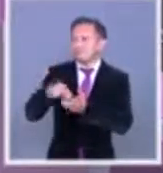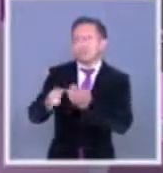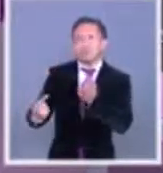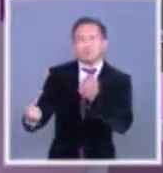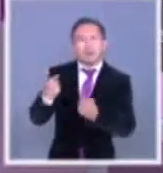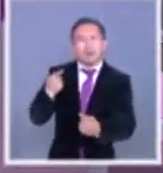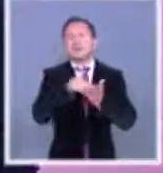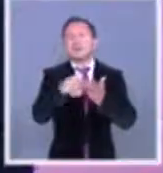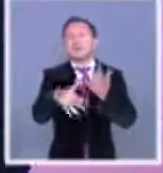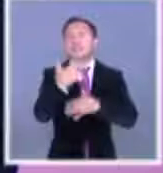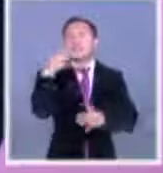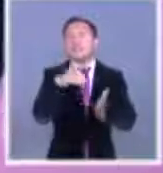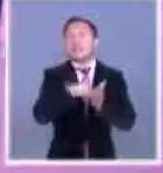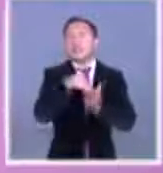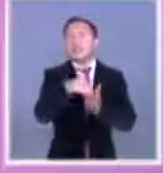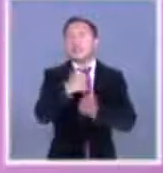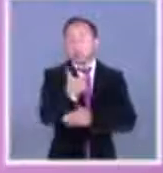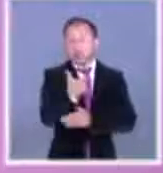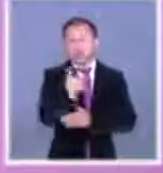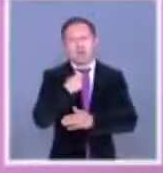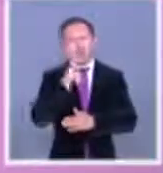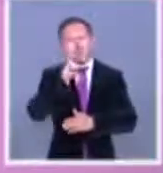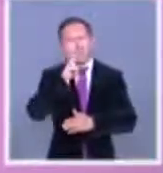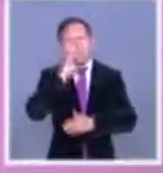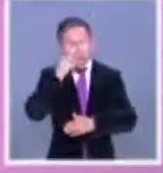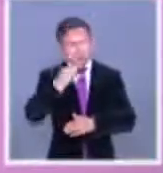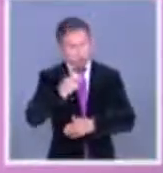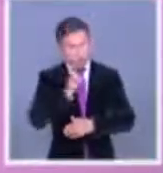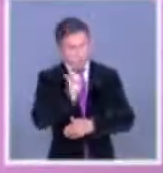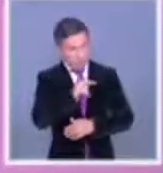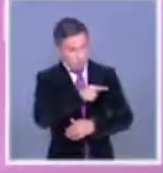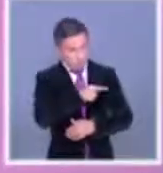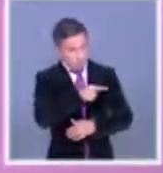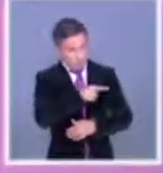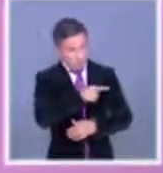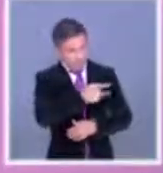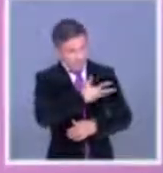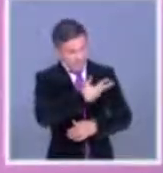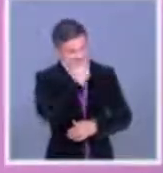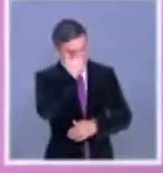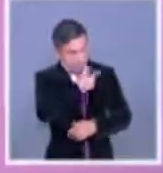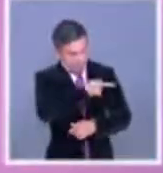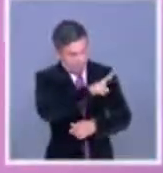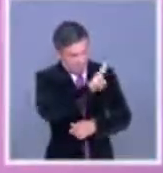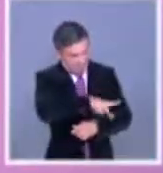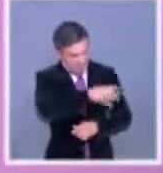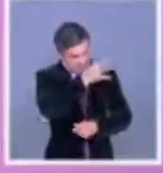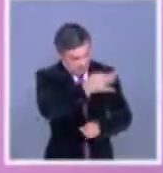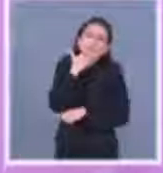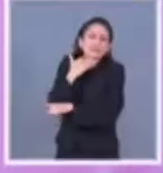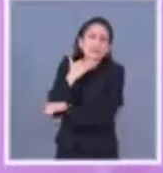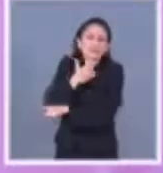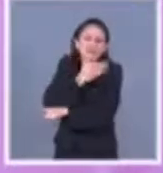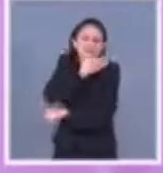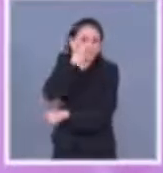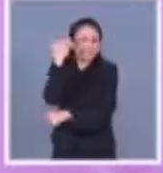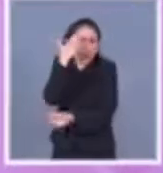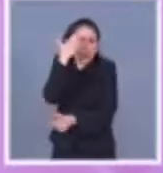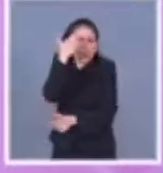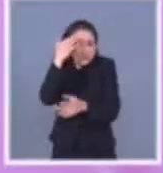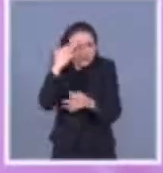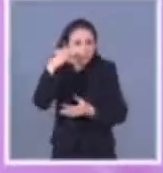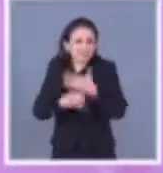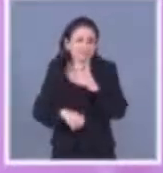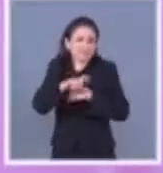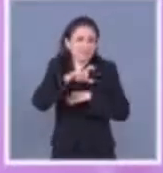Enrique Cárdenas. Y si demuestras que tú tienes razón, yo renuncio a la candidatura en este momento. Así es que él que